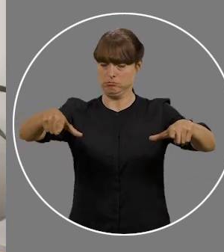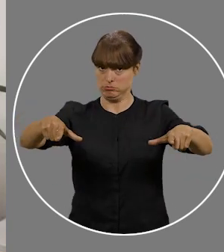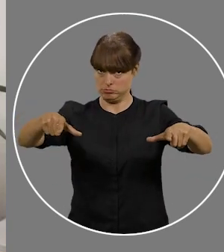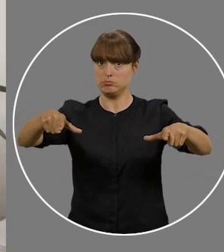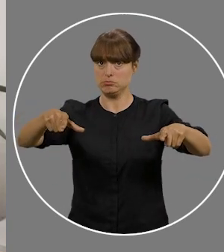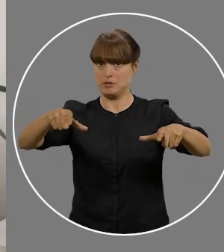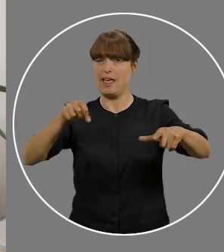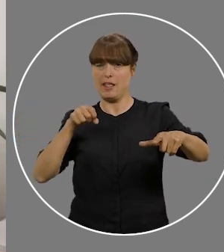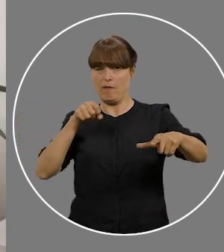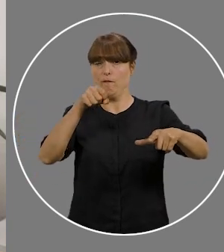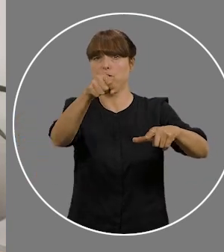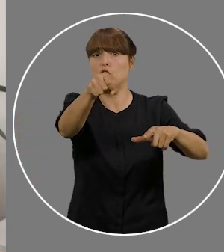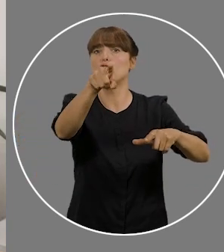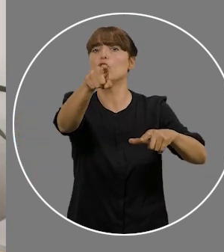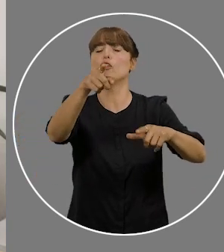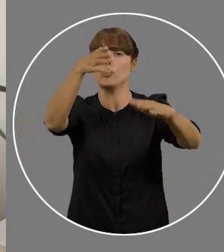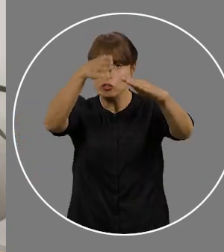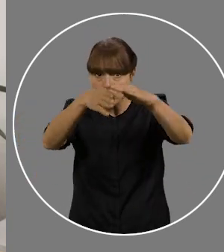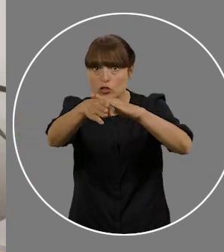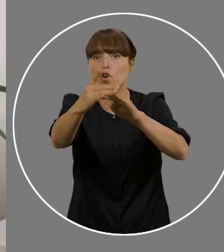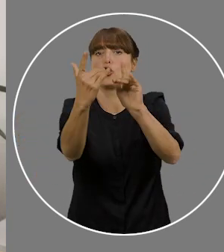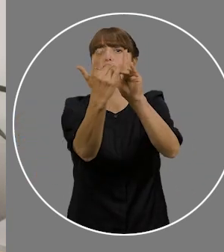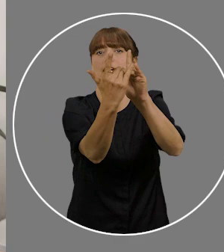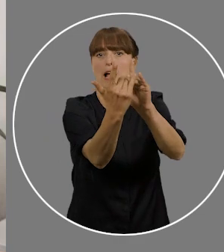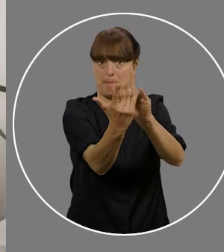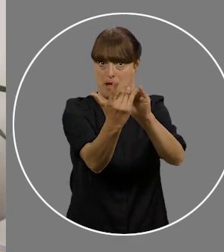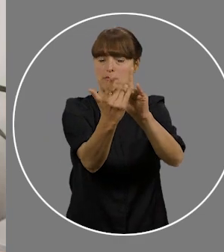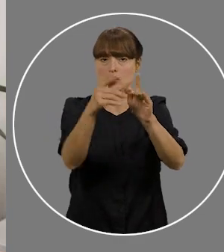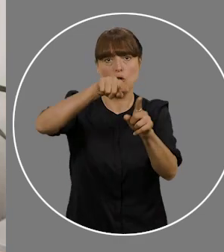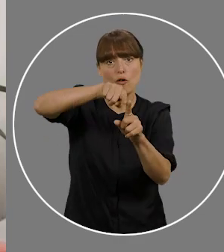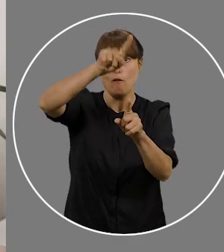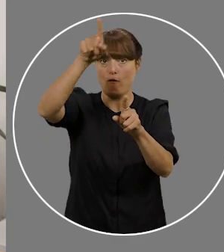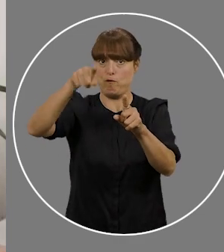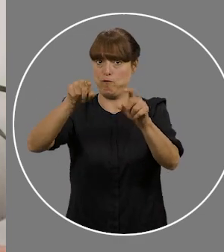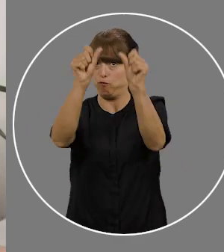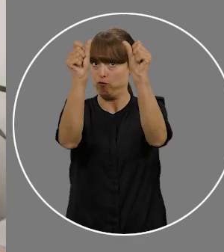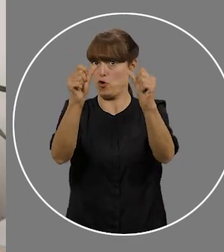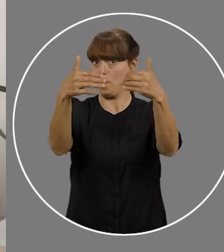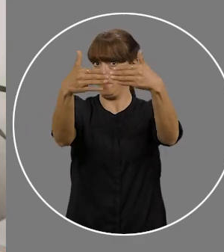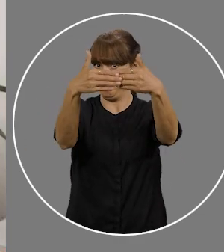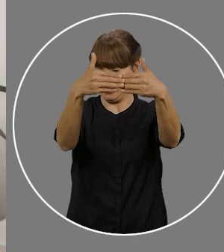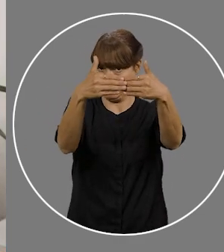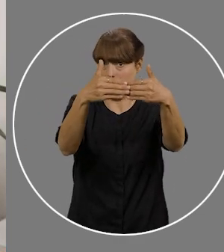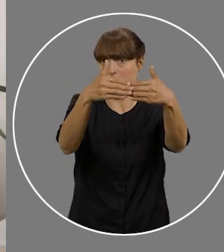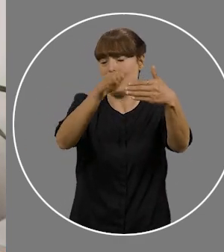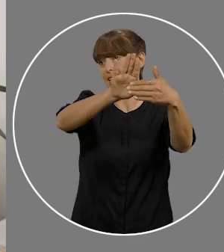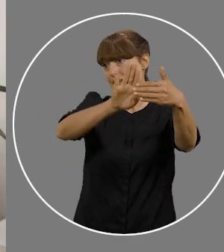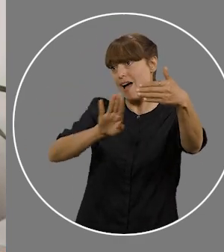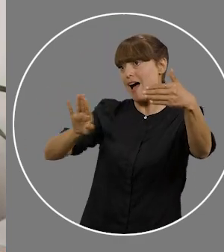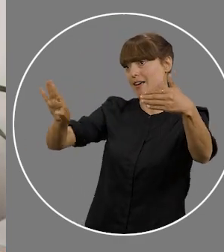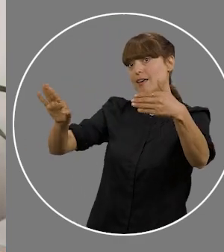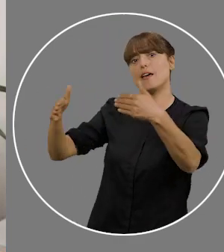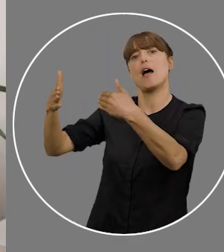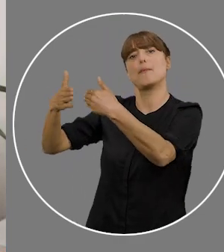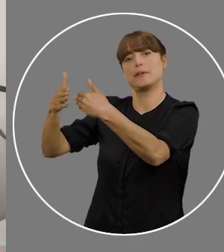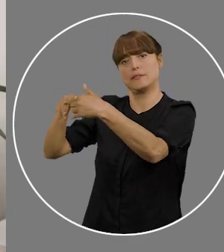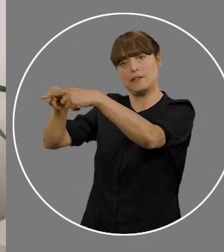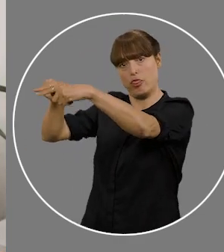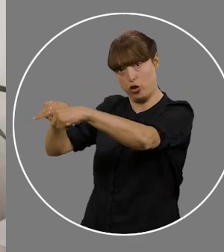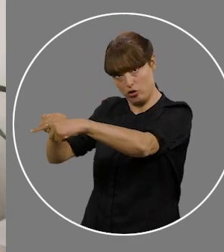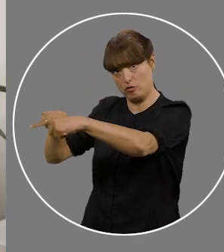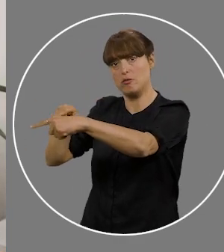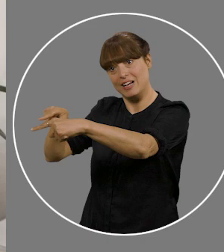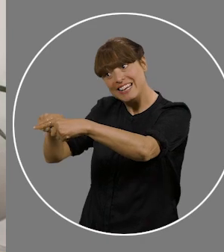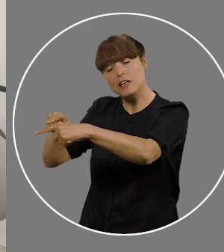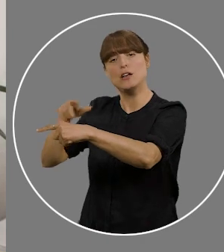para poner la cama, pero tenía la forma de su puerta. Y en el otro lado había otra habitación. En una dormía yo